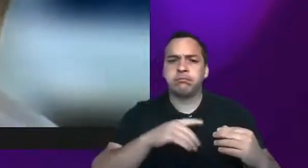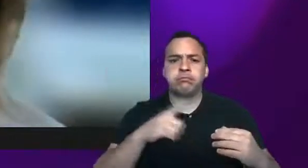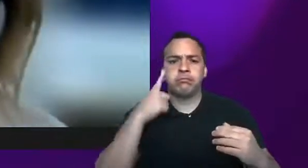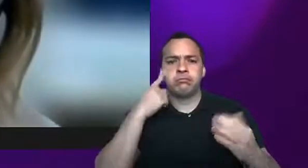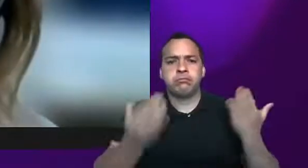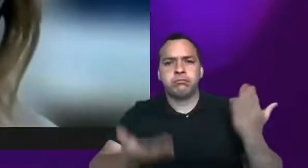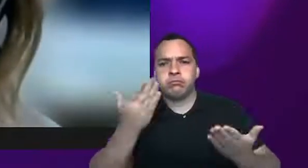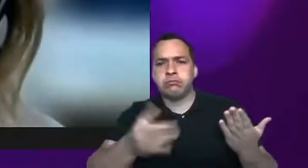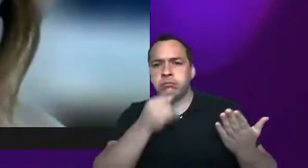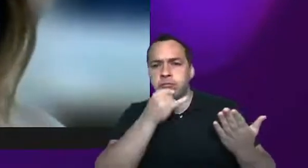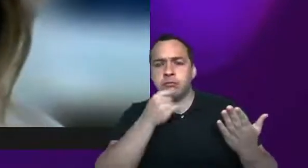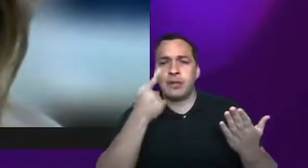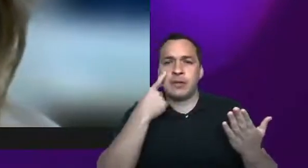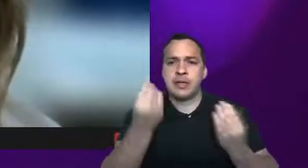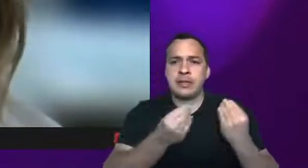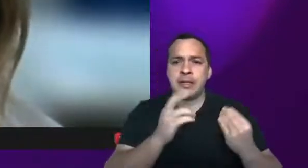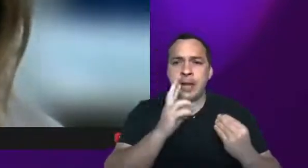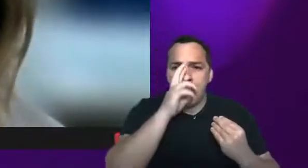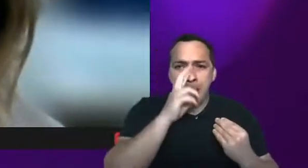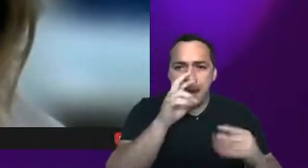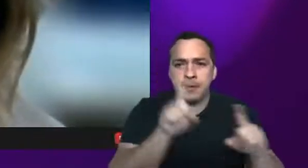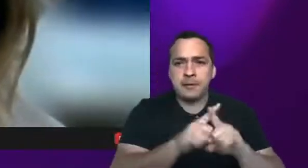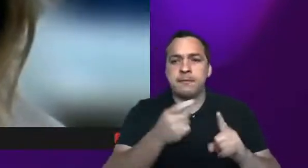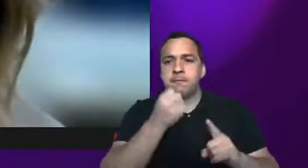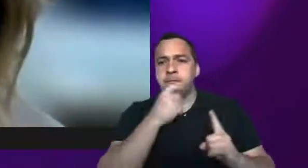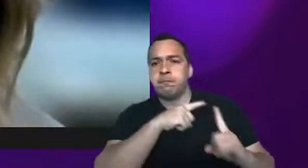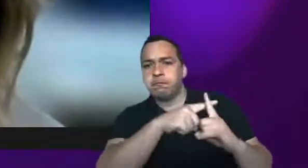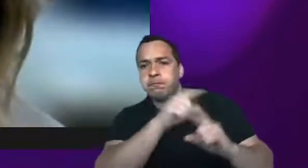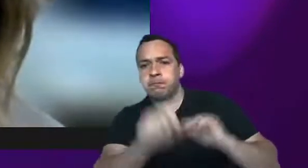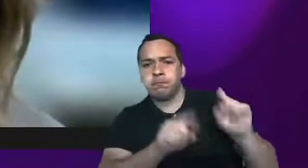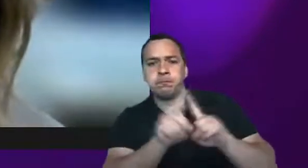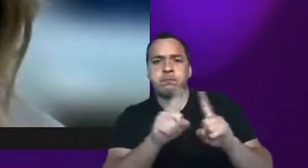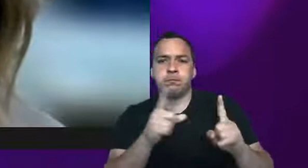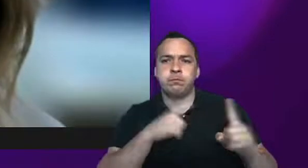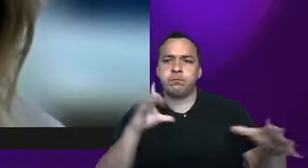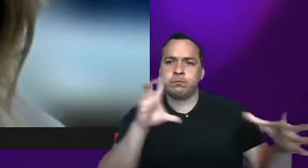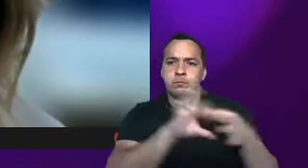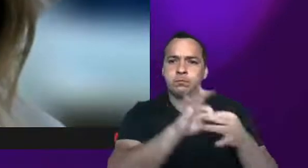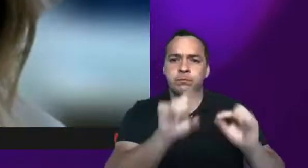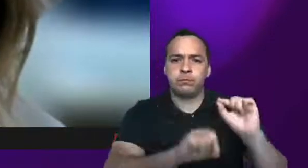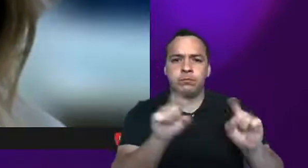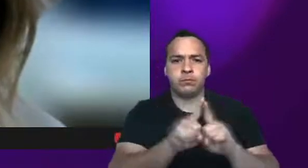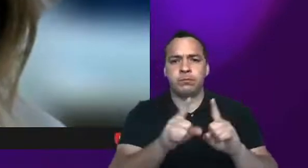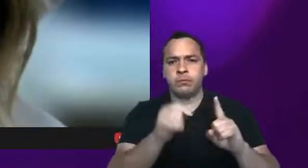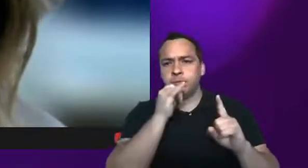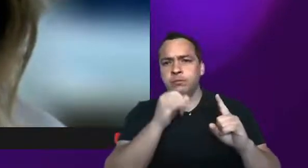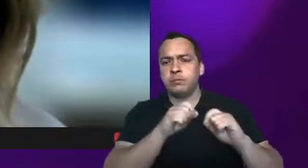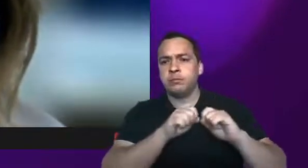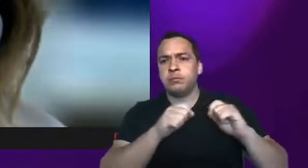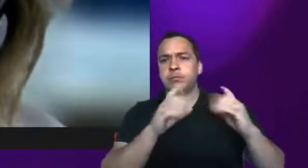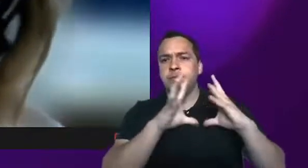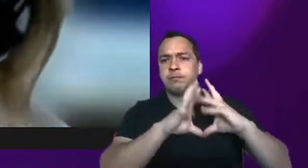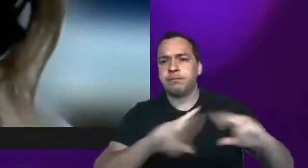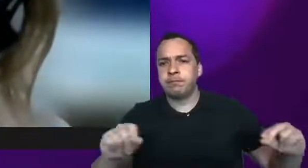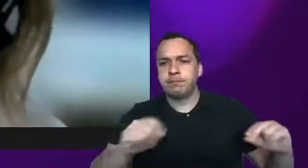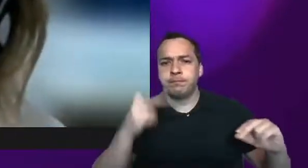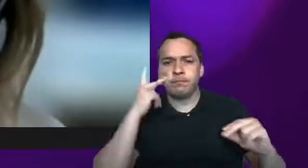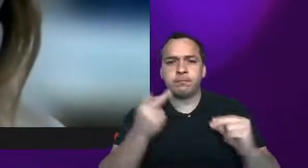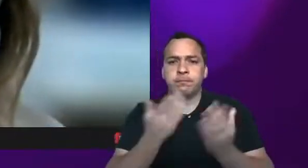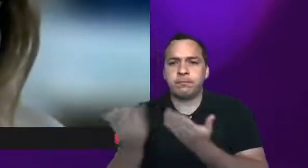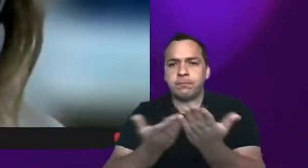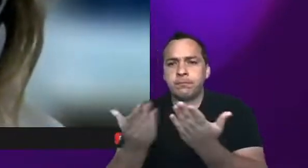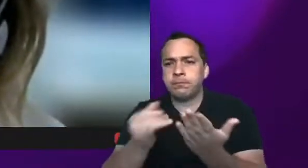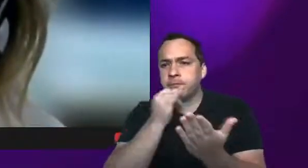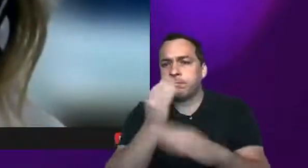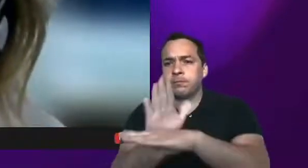riesgos y beneficios. Riesgos que son ligados obviamente a la inmunosupresión que le damos a los pacientes y a la